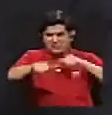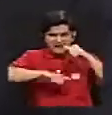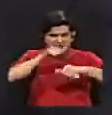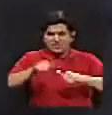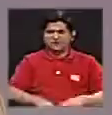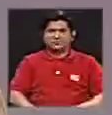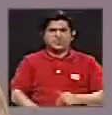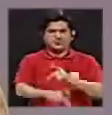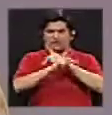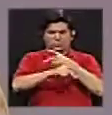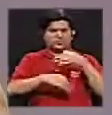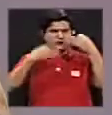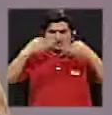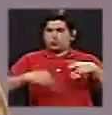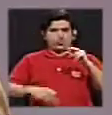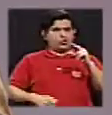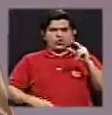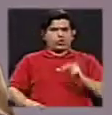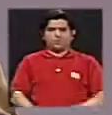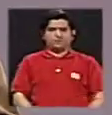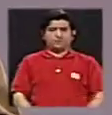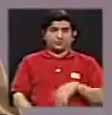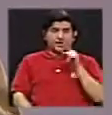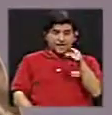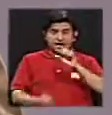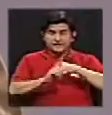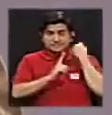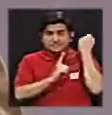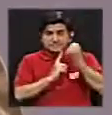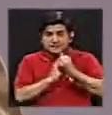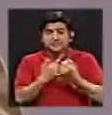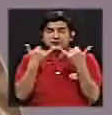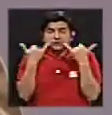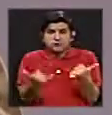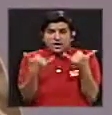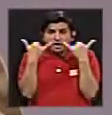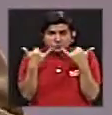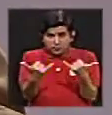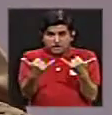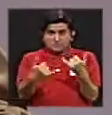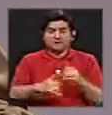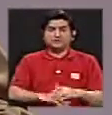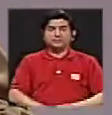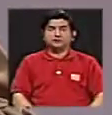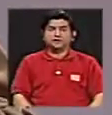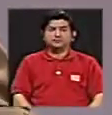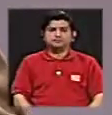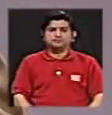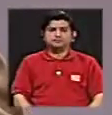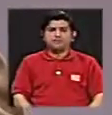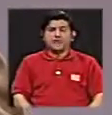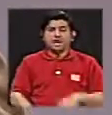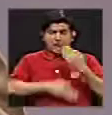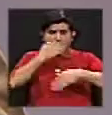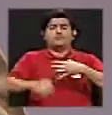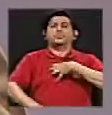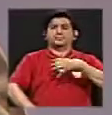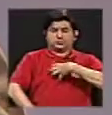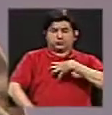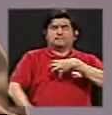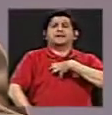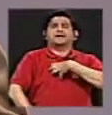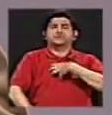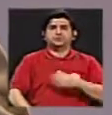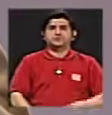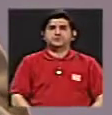medidas cautelares. No, de ninguna manera. Esto está en este momento en apelación. Uh-huh. Hay